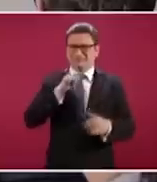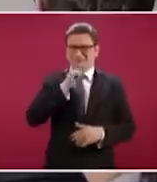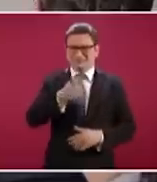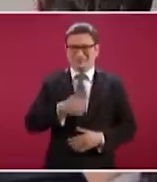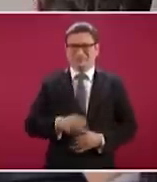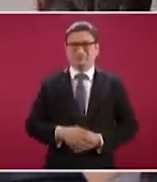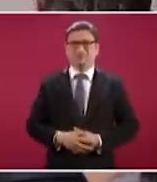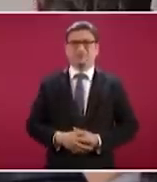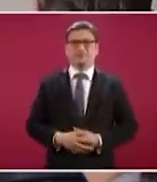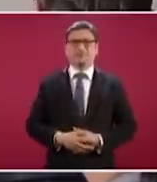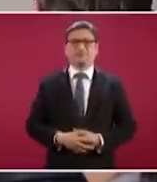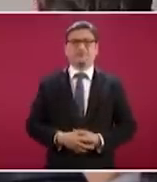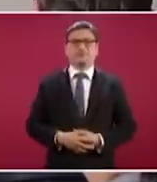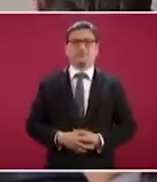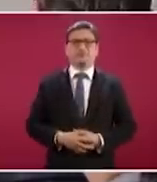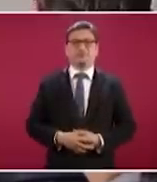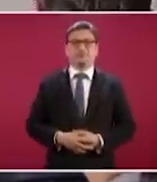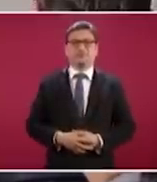Desde